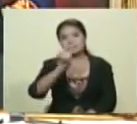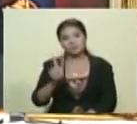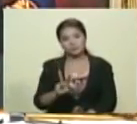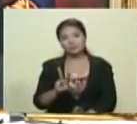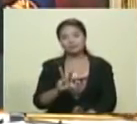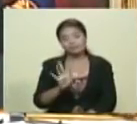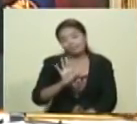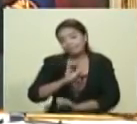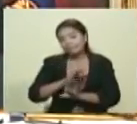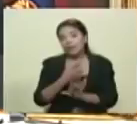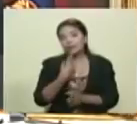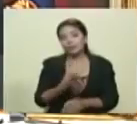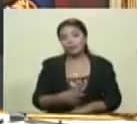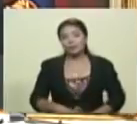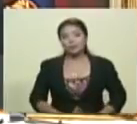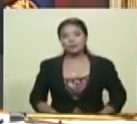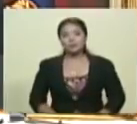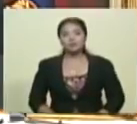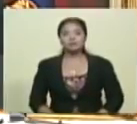puedo decir.